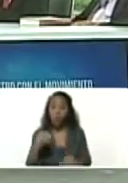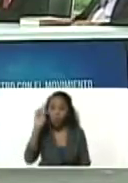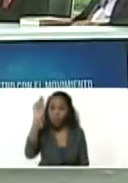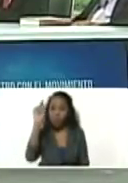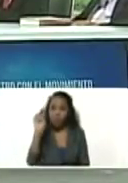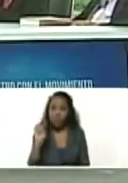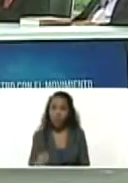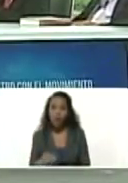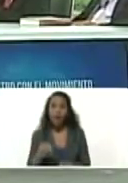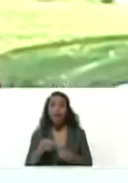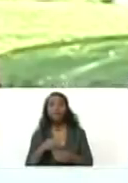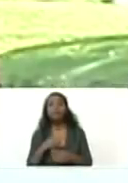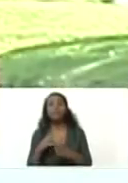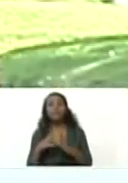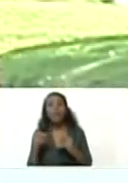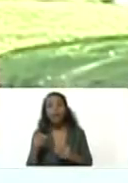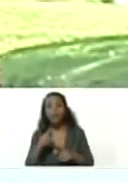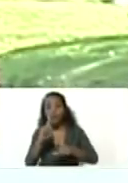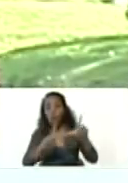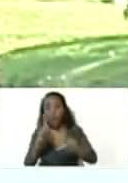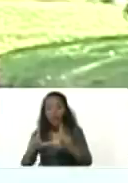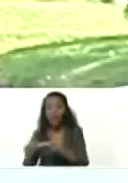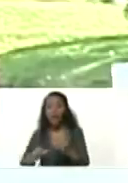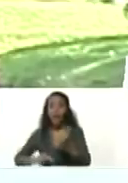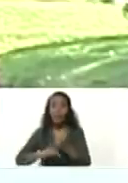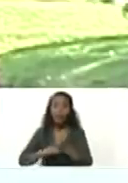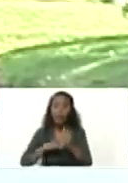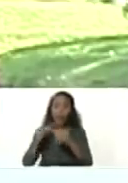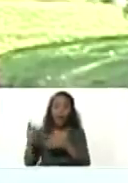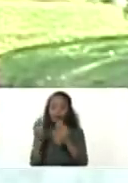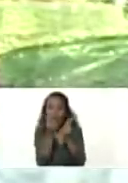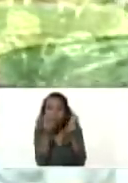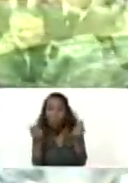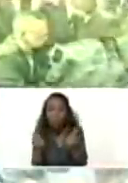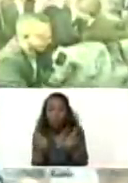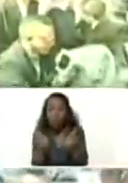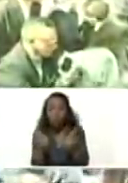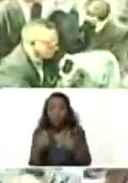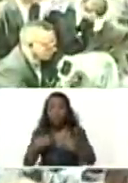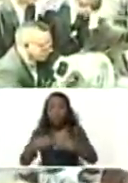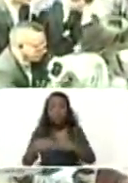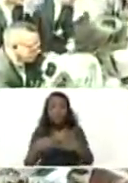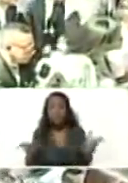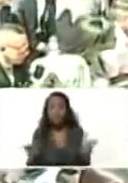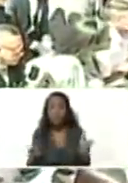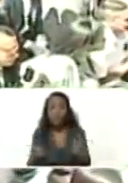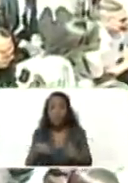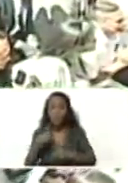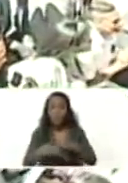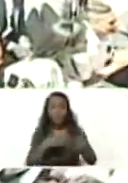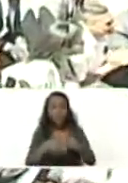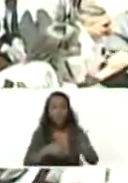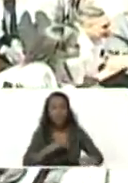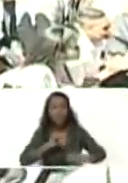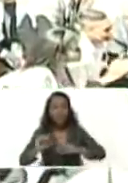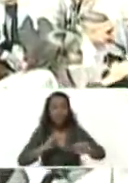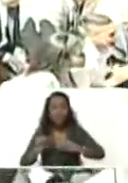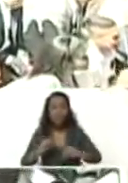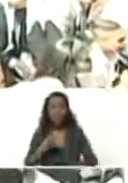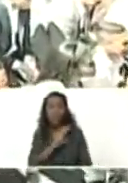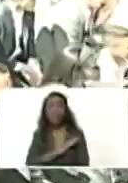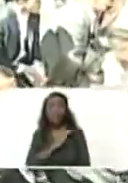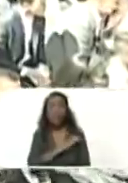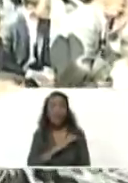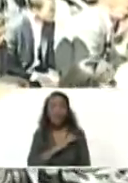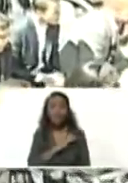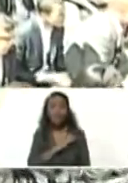insumos, la logística y el apoyo a estas 70.000 hectáreas productivas del movimiento cristiano